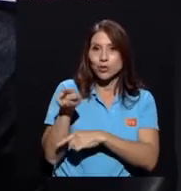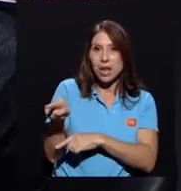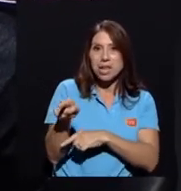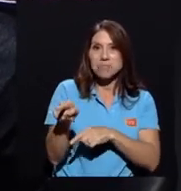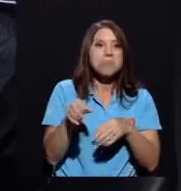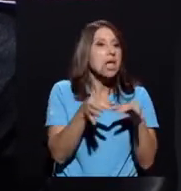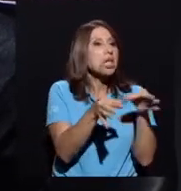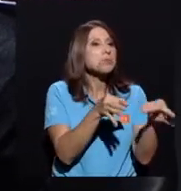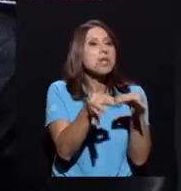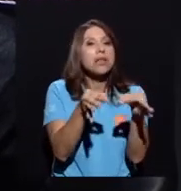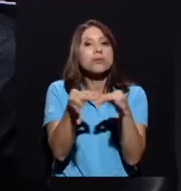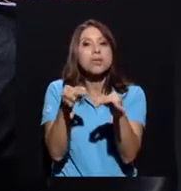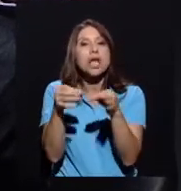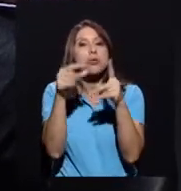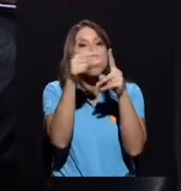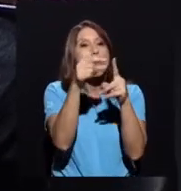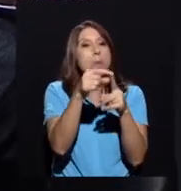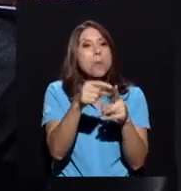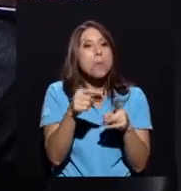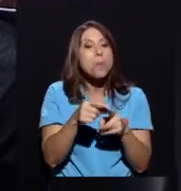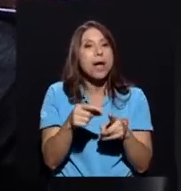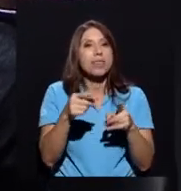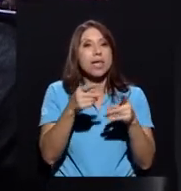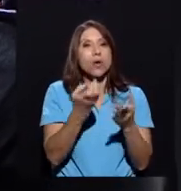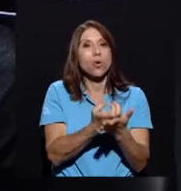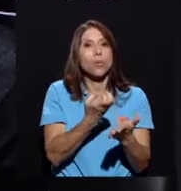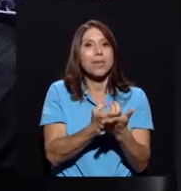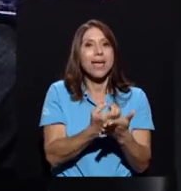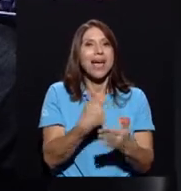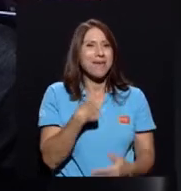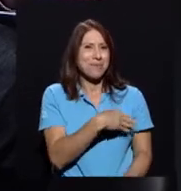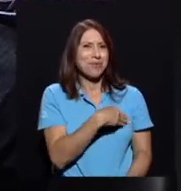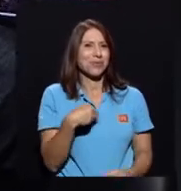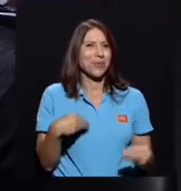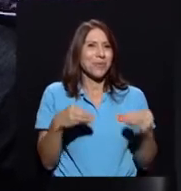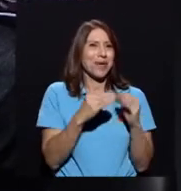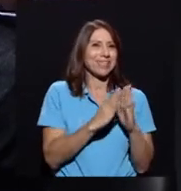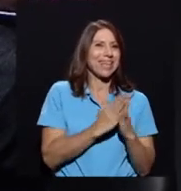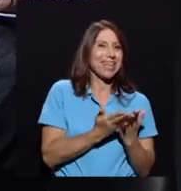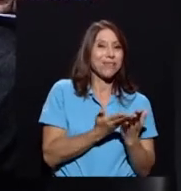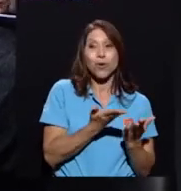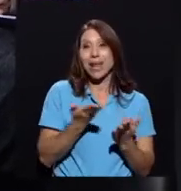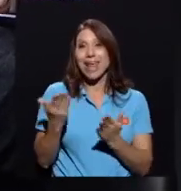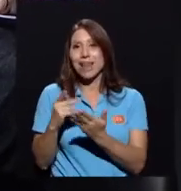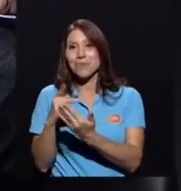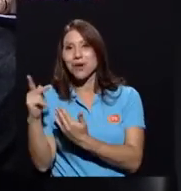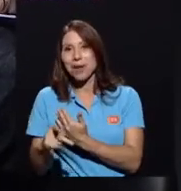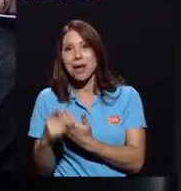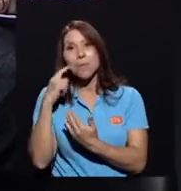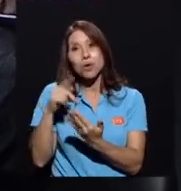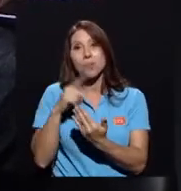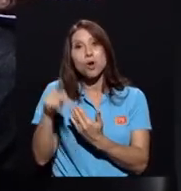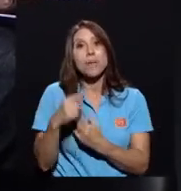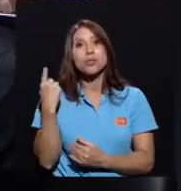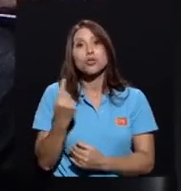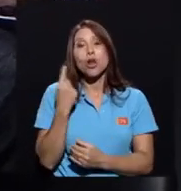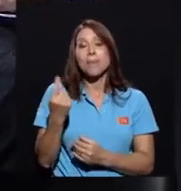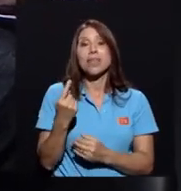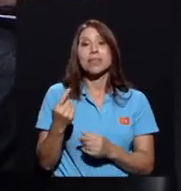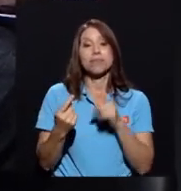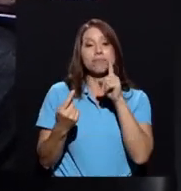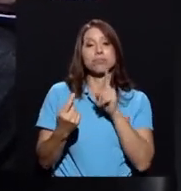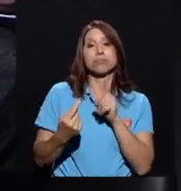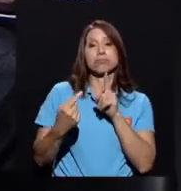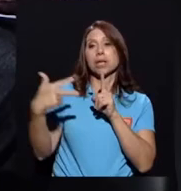gente a mí me gusta más el libro que el programa porque el programa nada más él hablando frente a la cámara así como estamos nosotros y eso no es particularmente